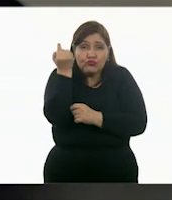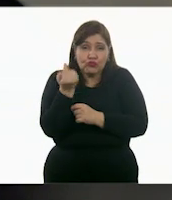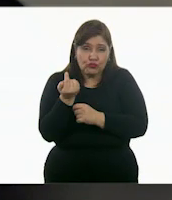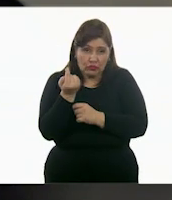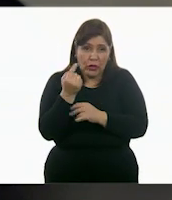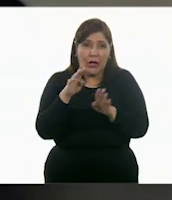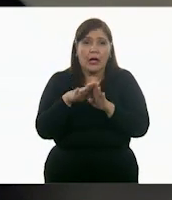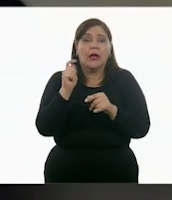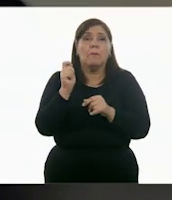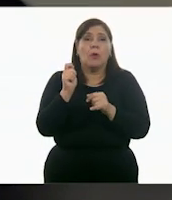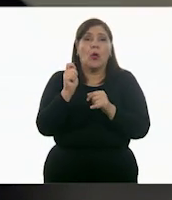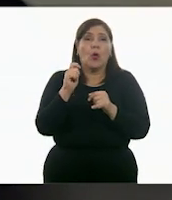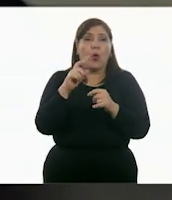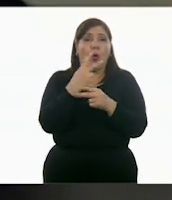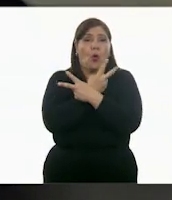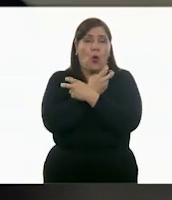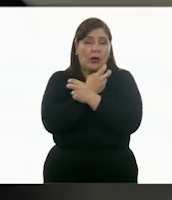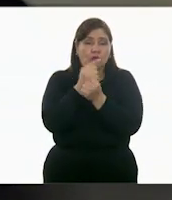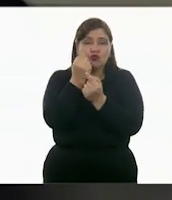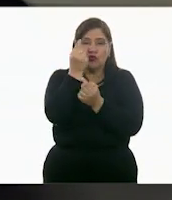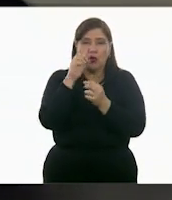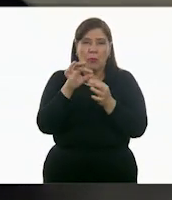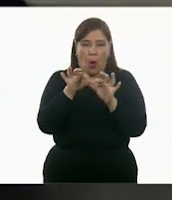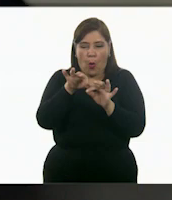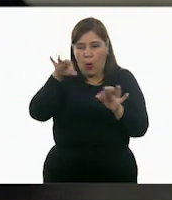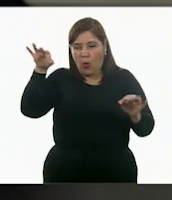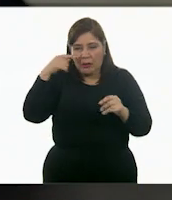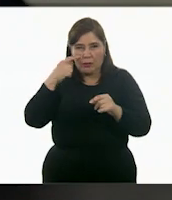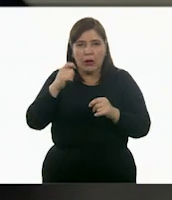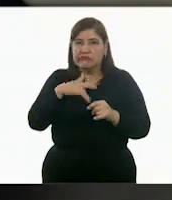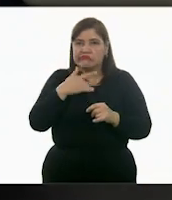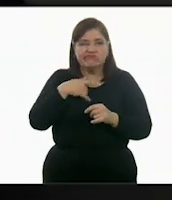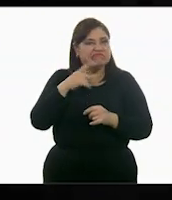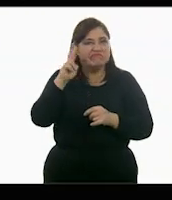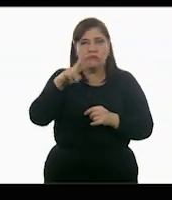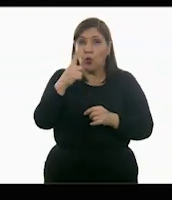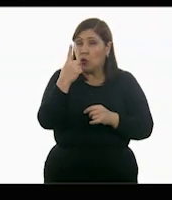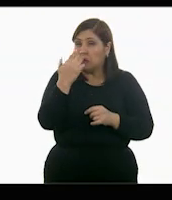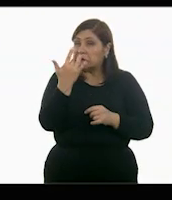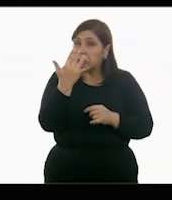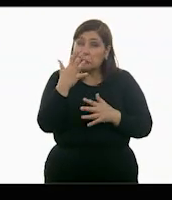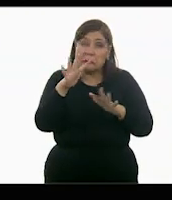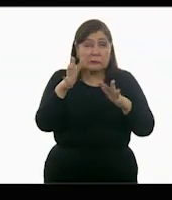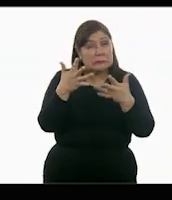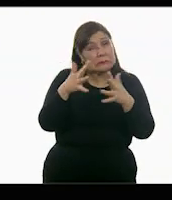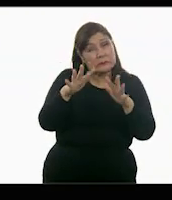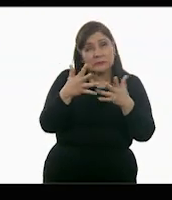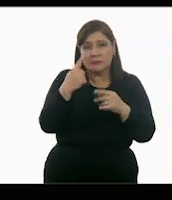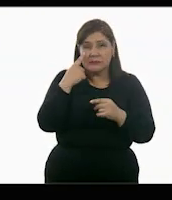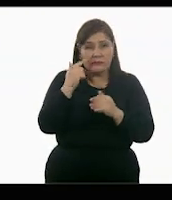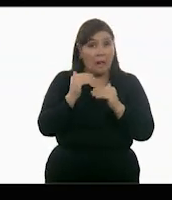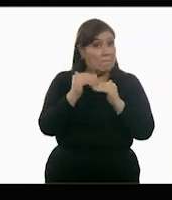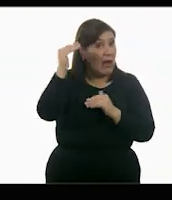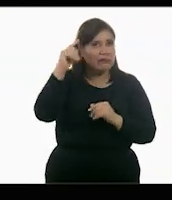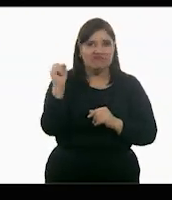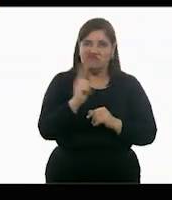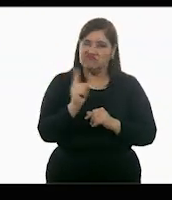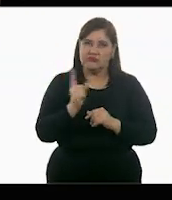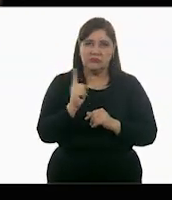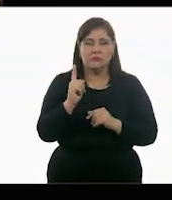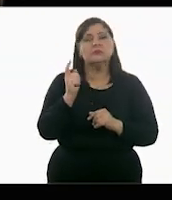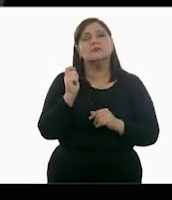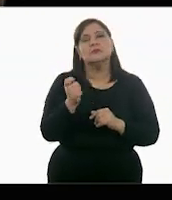nos indicaron que era muy bajita de estatura, no llegaba al 1,50 posiblemente. Y sabemos que llevó